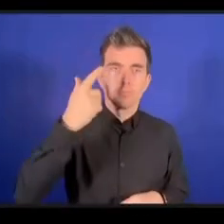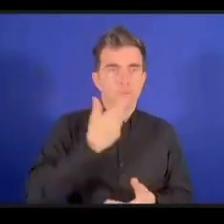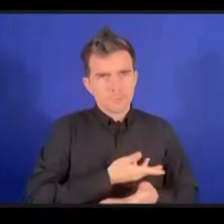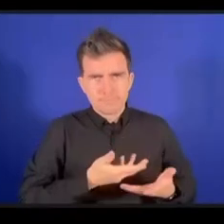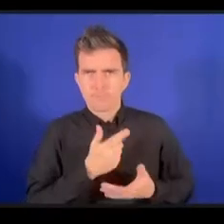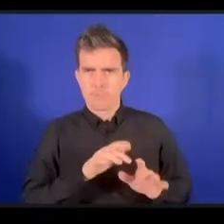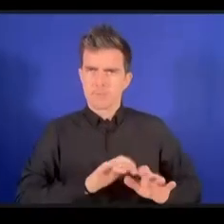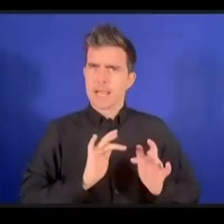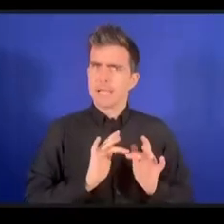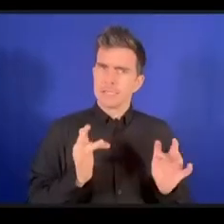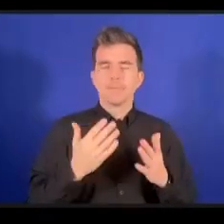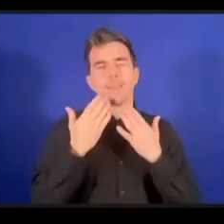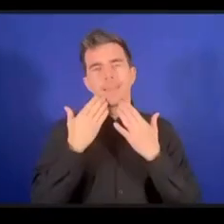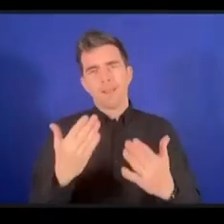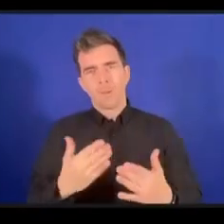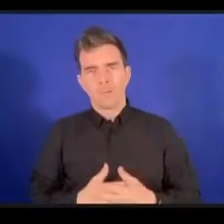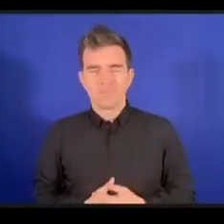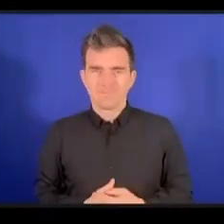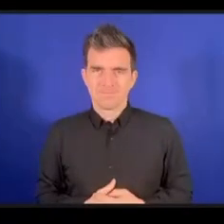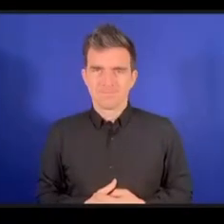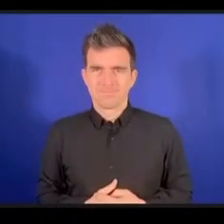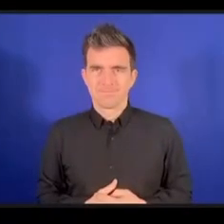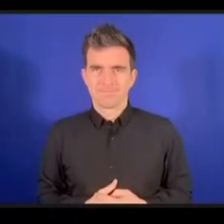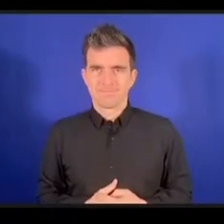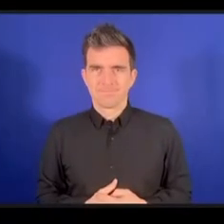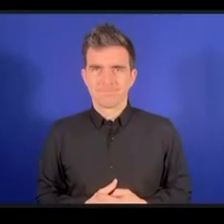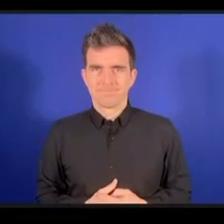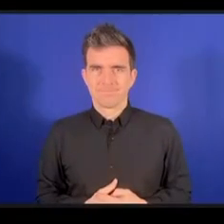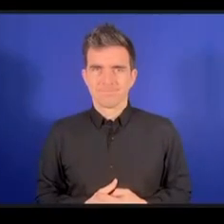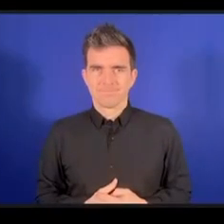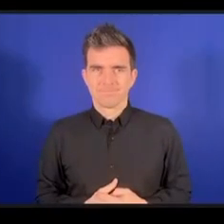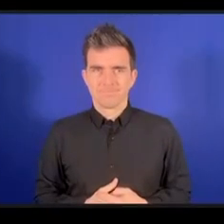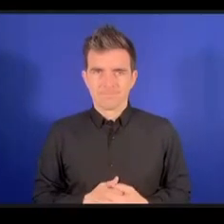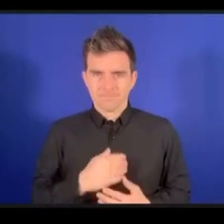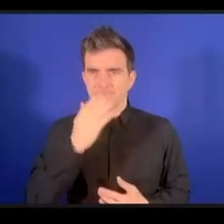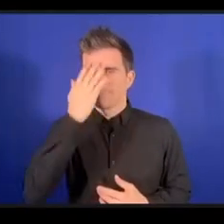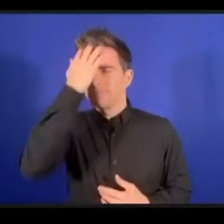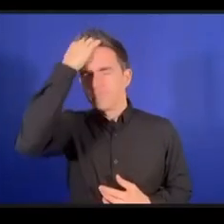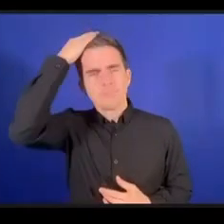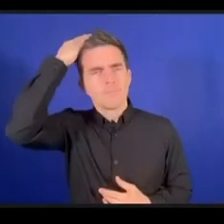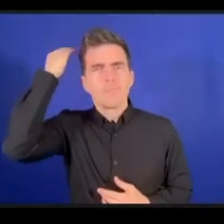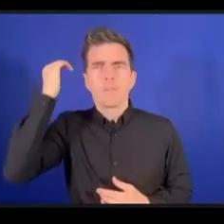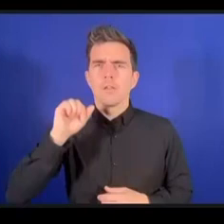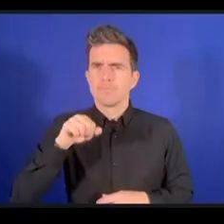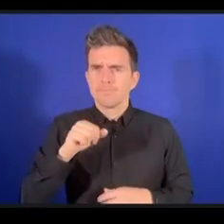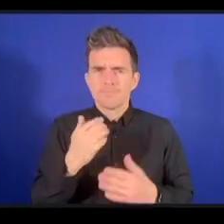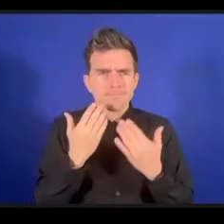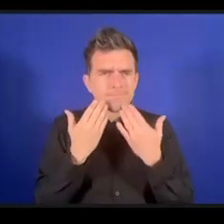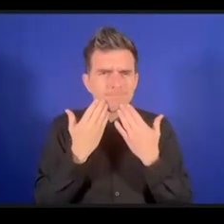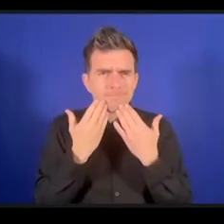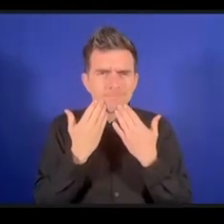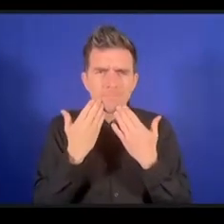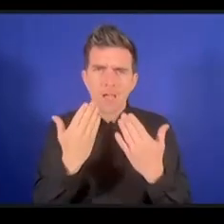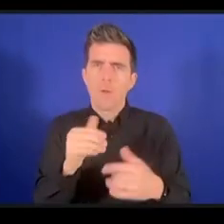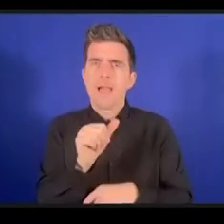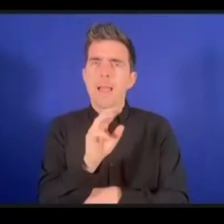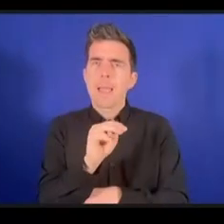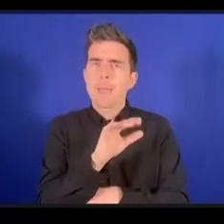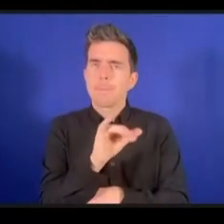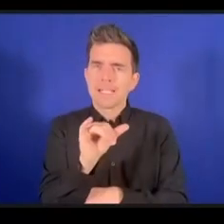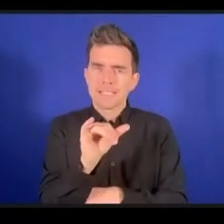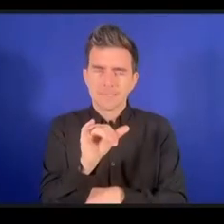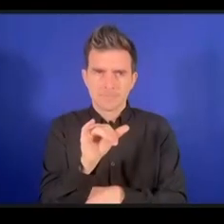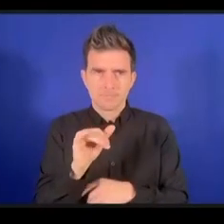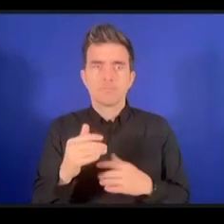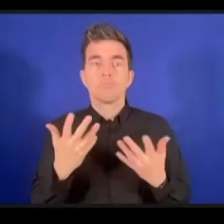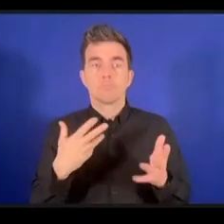futuro de internet Muchas gracias Sí gracias Amy y ahora rajendra para la coalición dinámica sobre